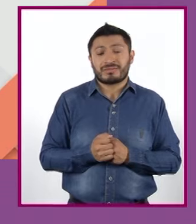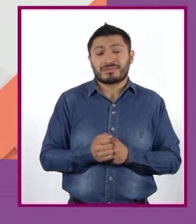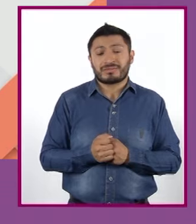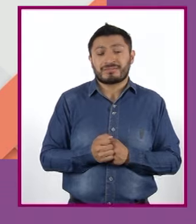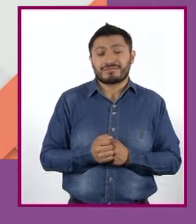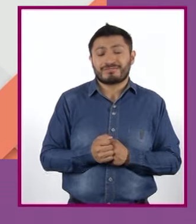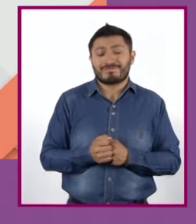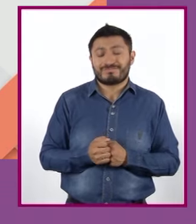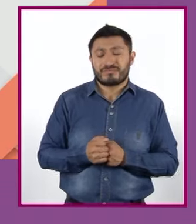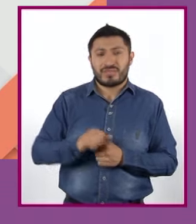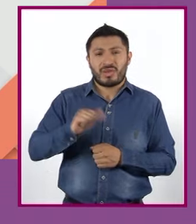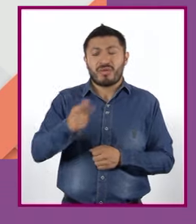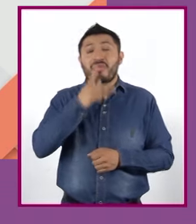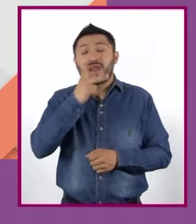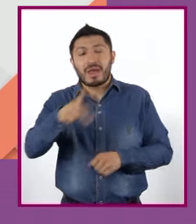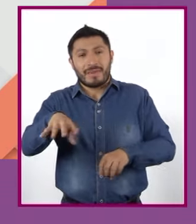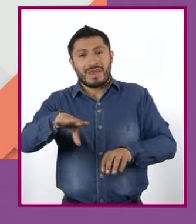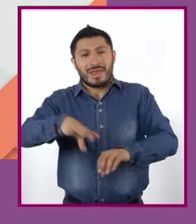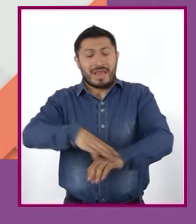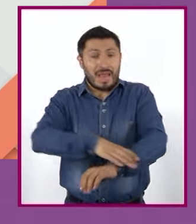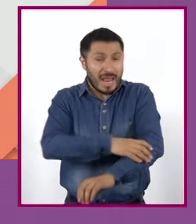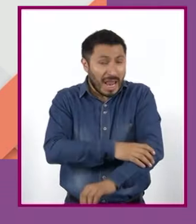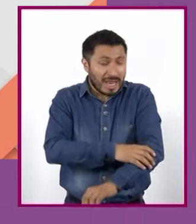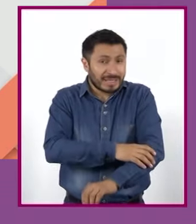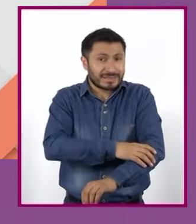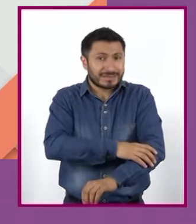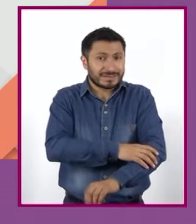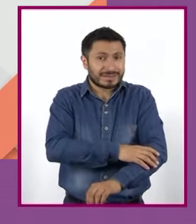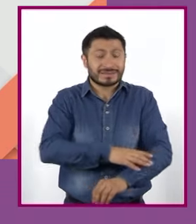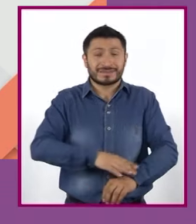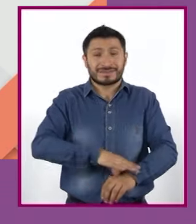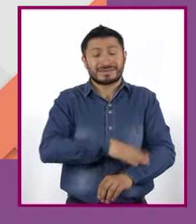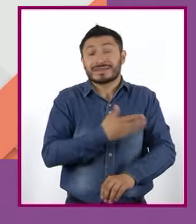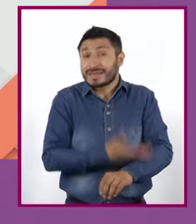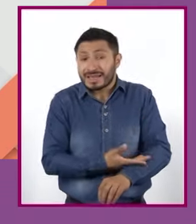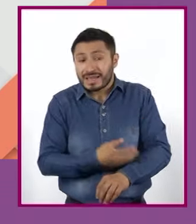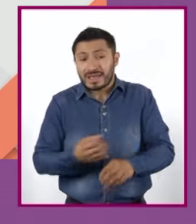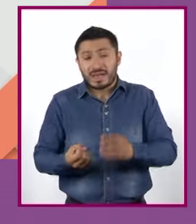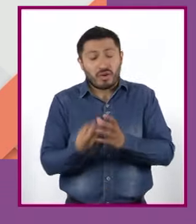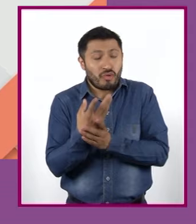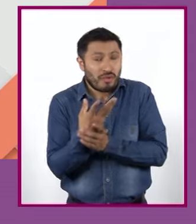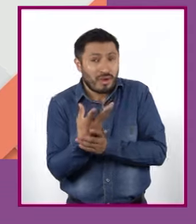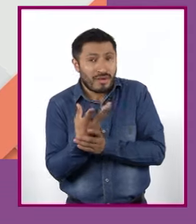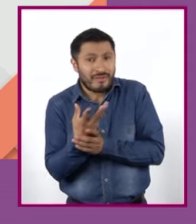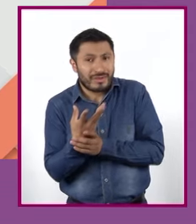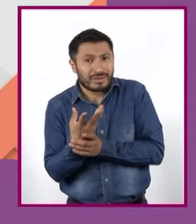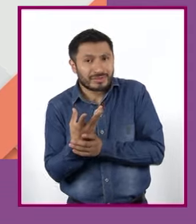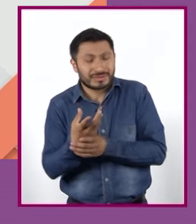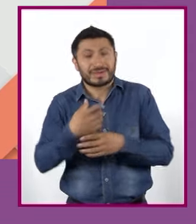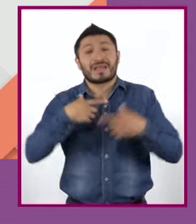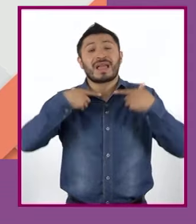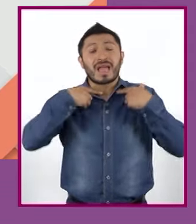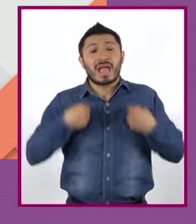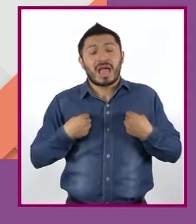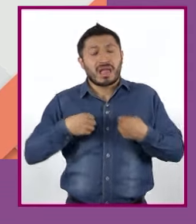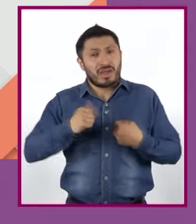¿Otra palabra para calcetines? ¿Y una nueva? ¿Otra palabra para camiseta?